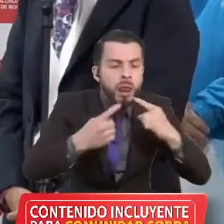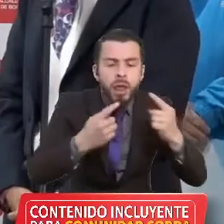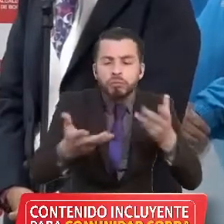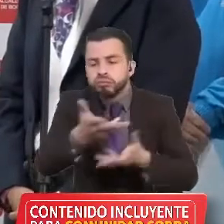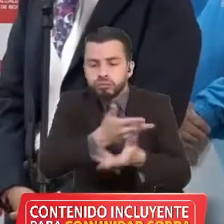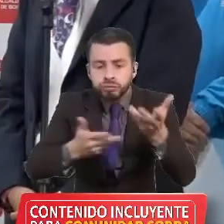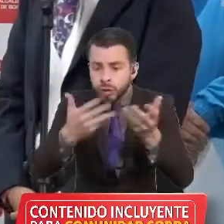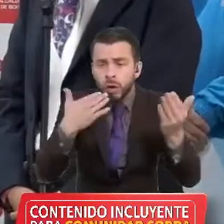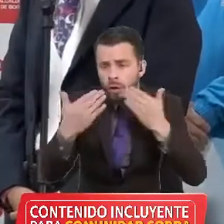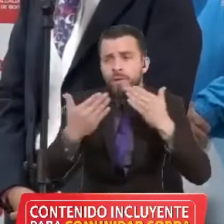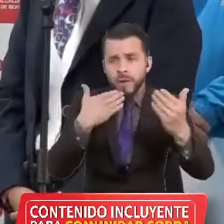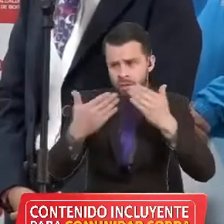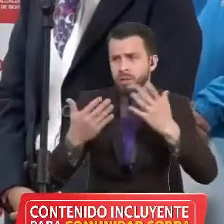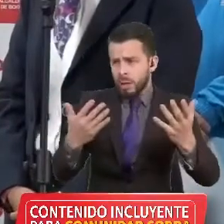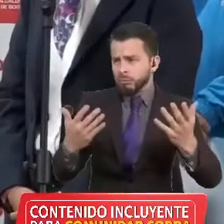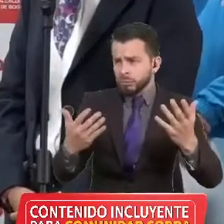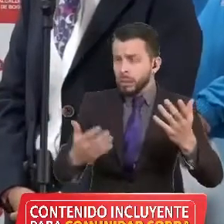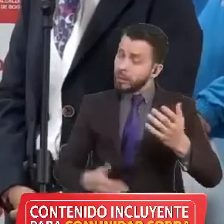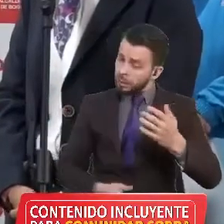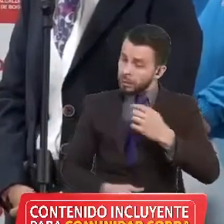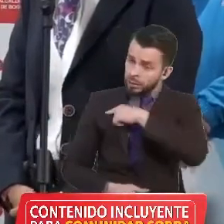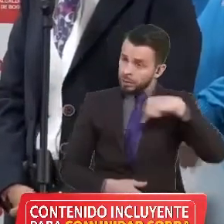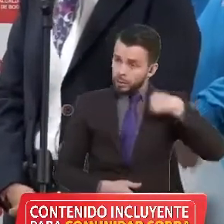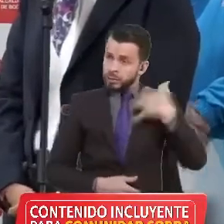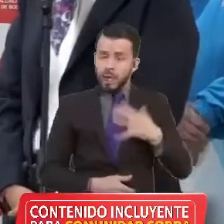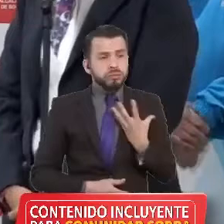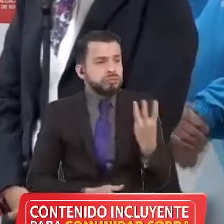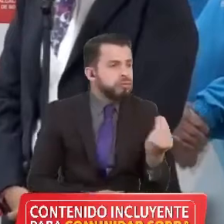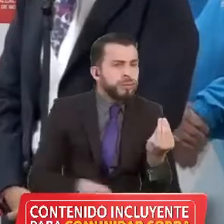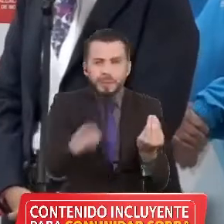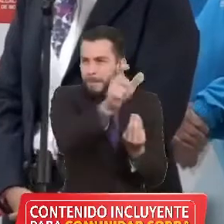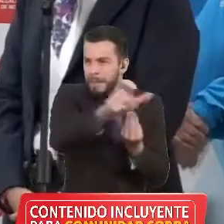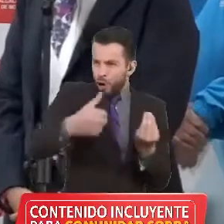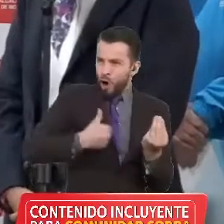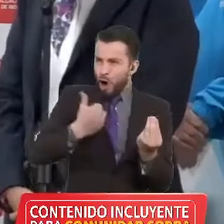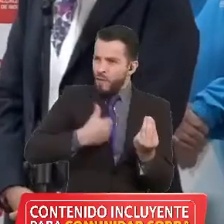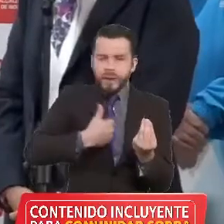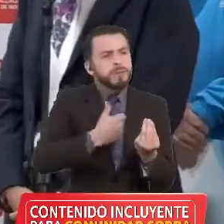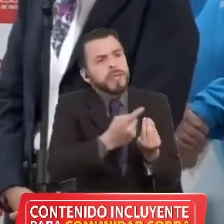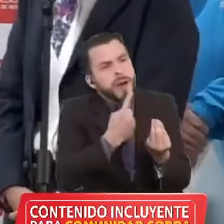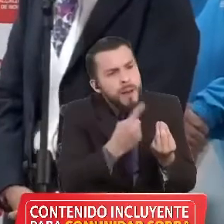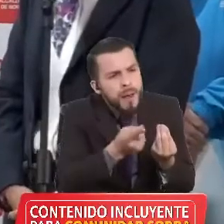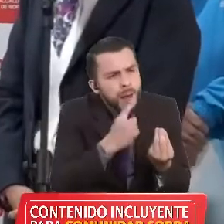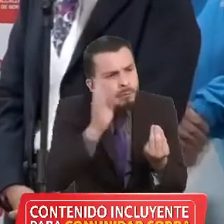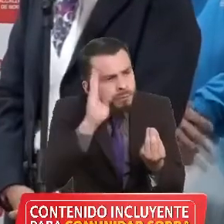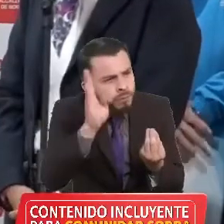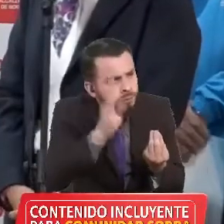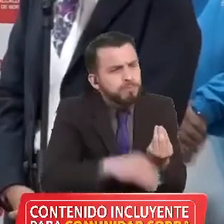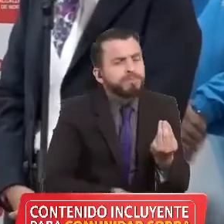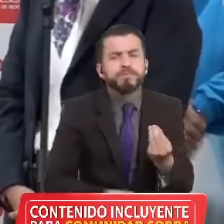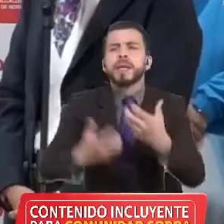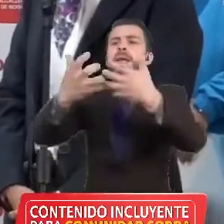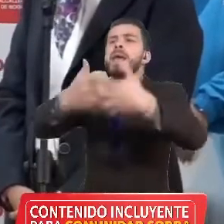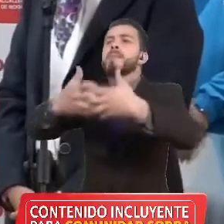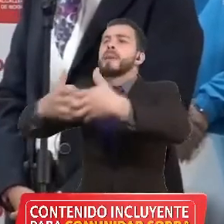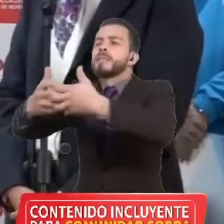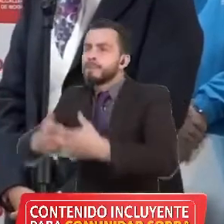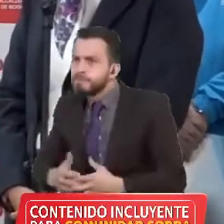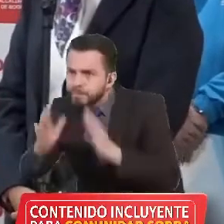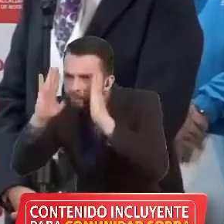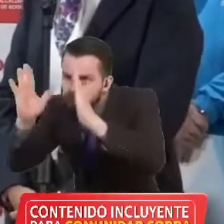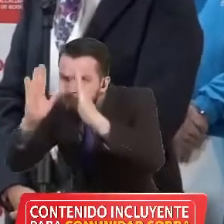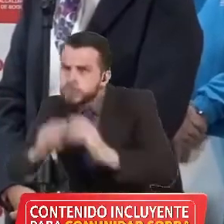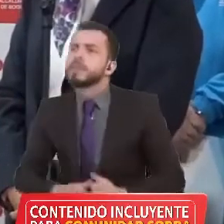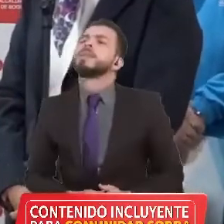hemos estado hablando con los jóvenes en las calles hemos intercambiado con el sector empresarial con la sociedad civil tenemos